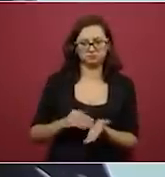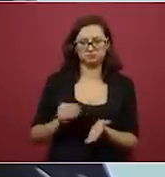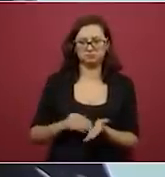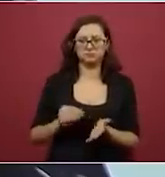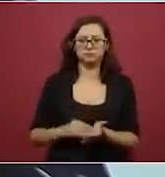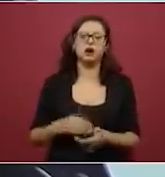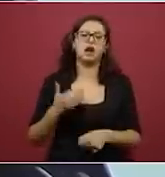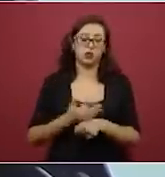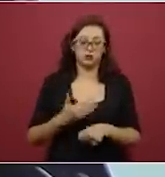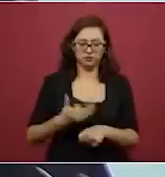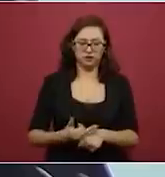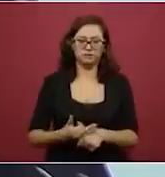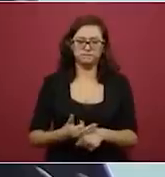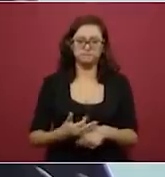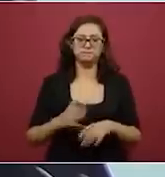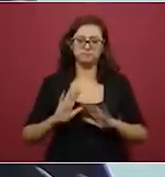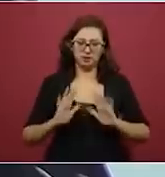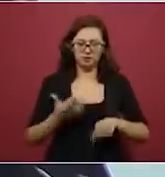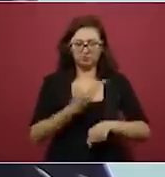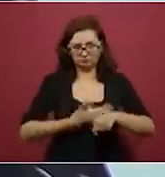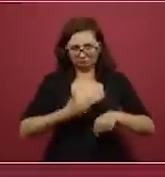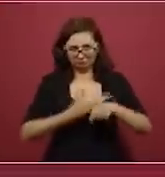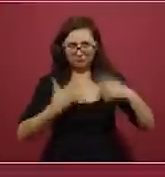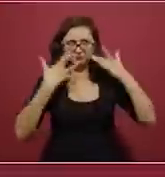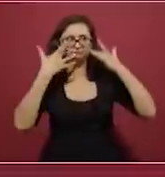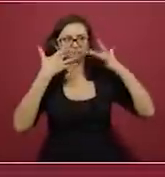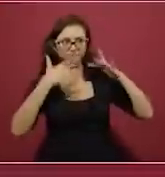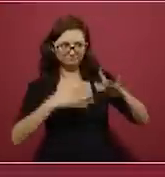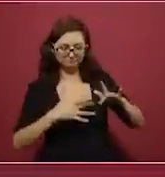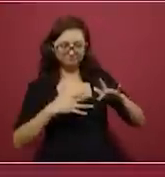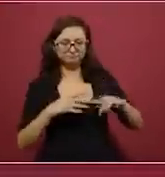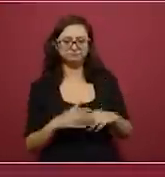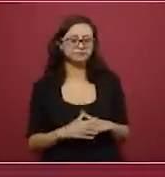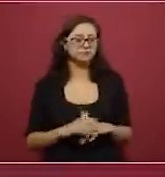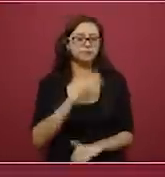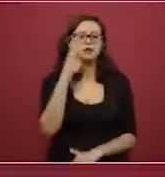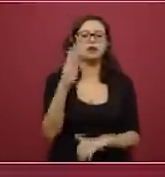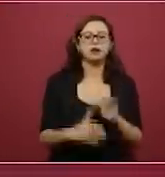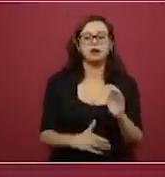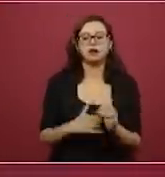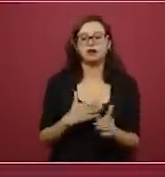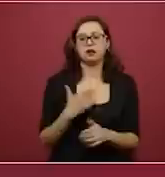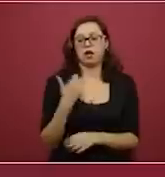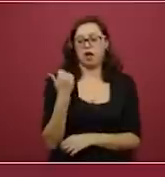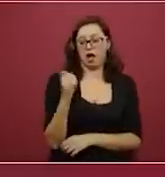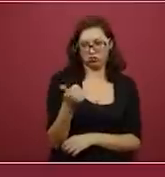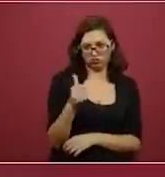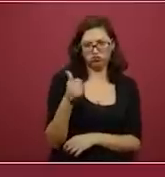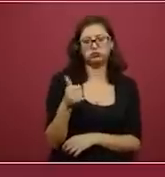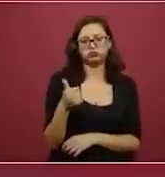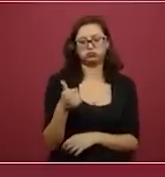también en situación ya de trámites de retiro que debe de concluir en el mes de agosto